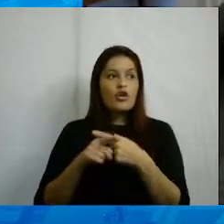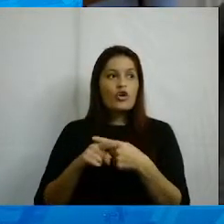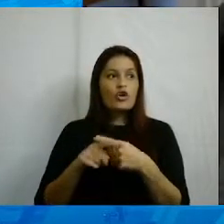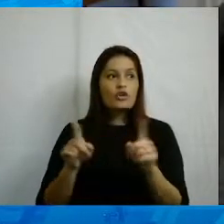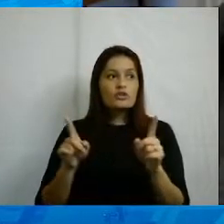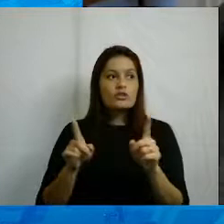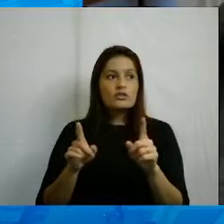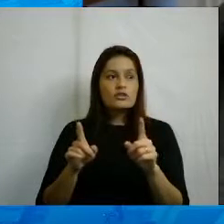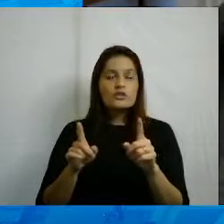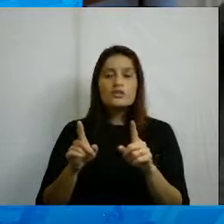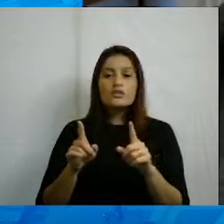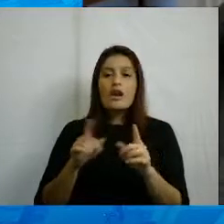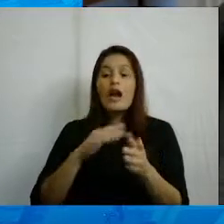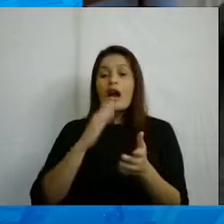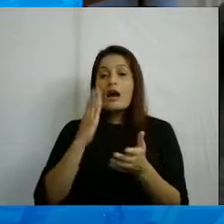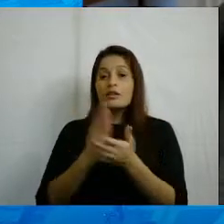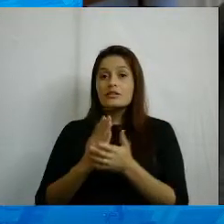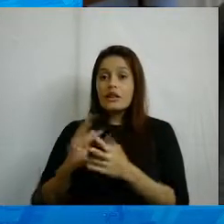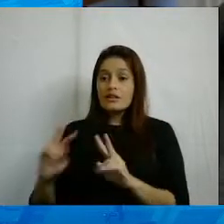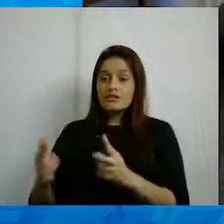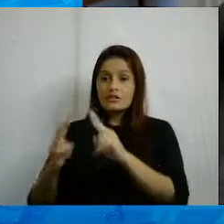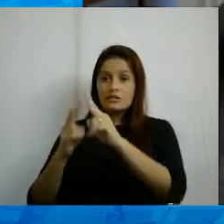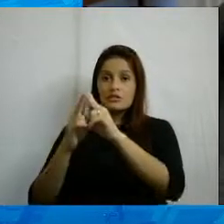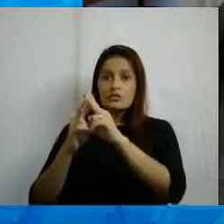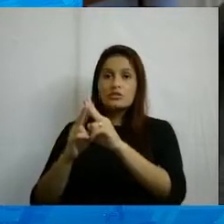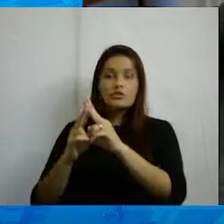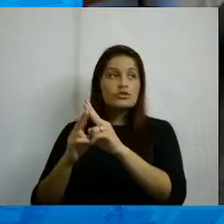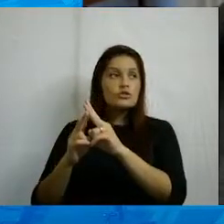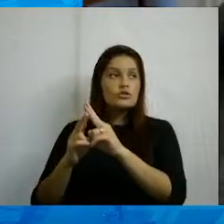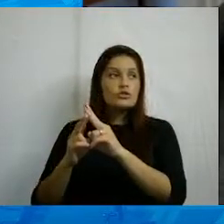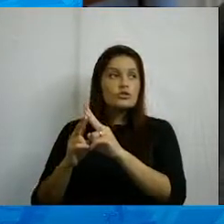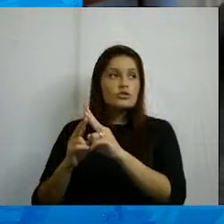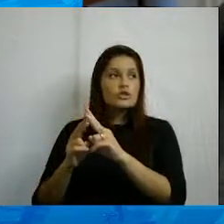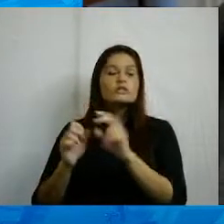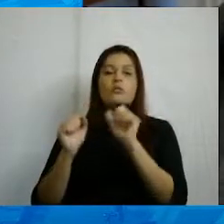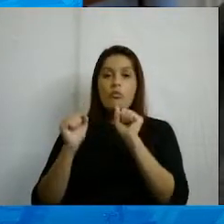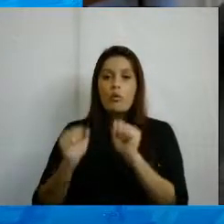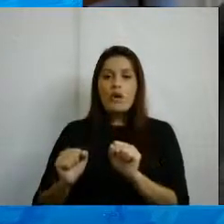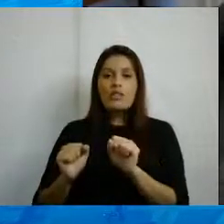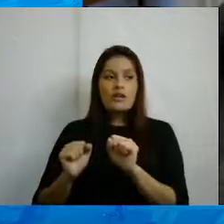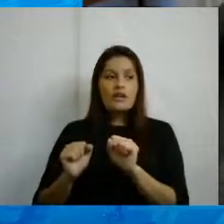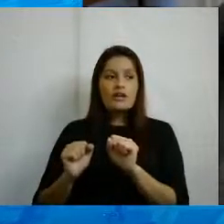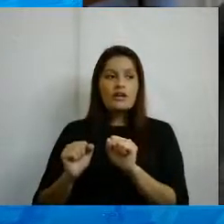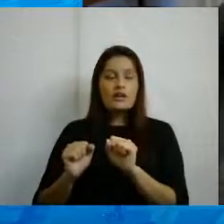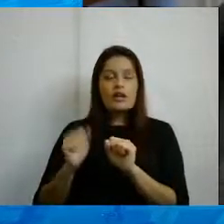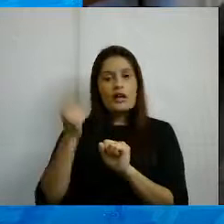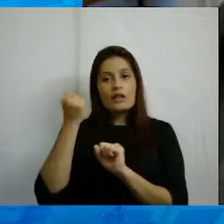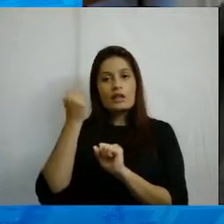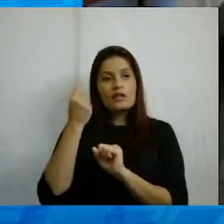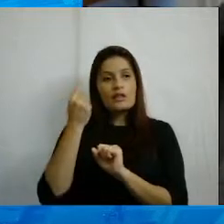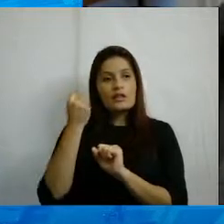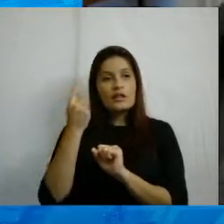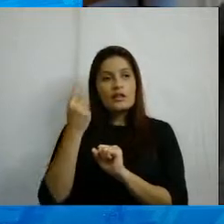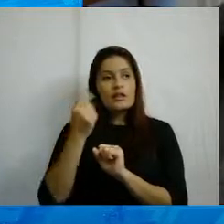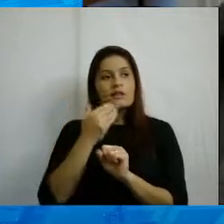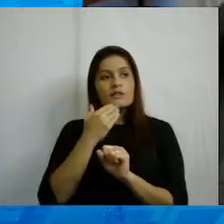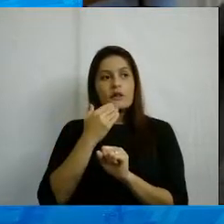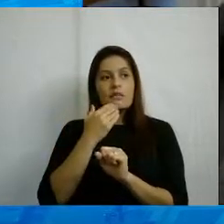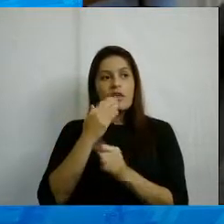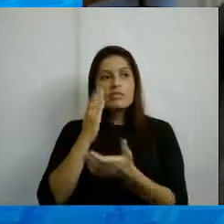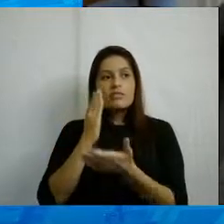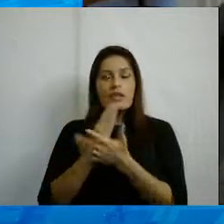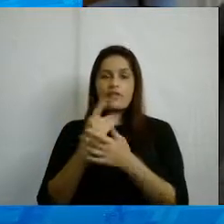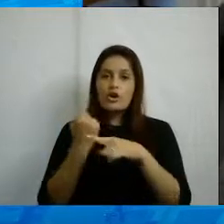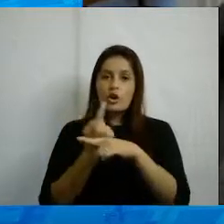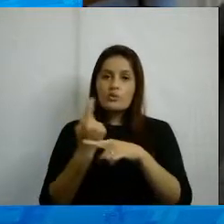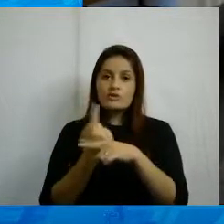hasta que no estén construidos no son inamovibles. Entonces es algo que se puede considerar y ahí tendremos que conversarlo con el